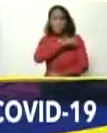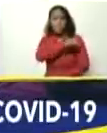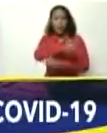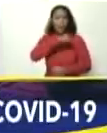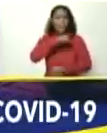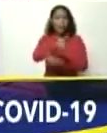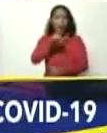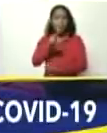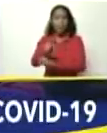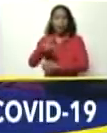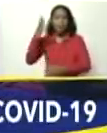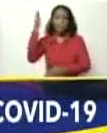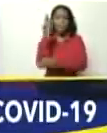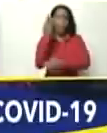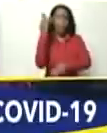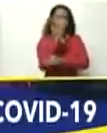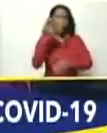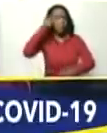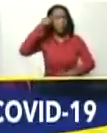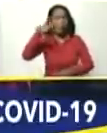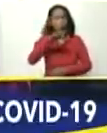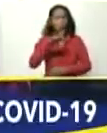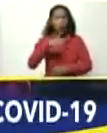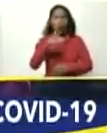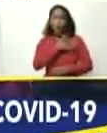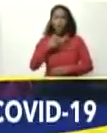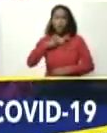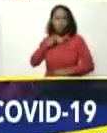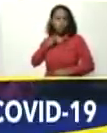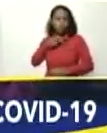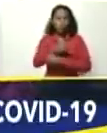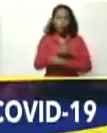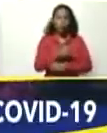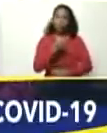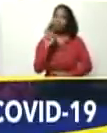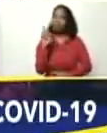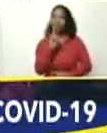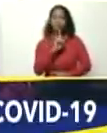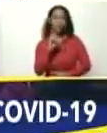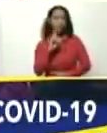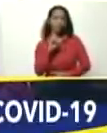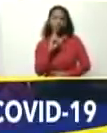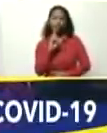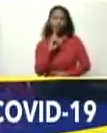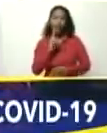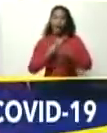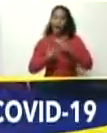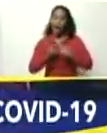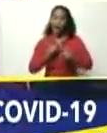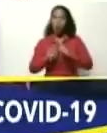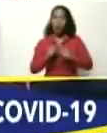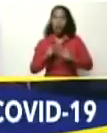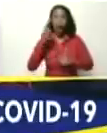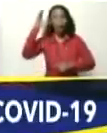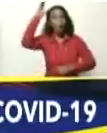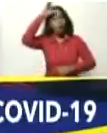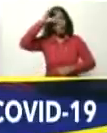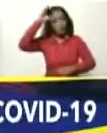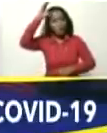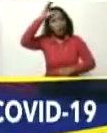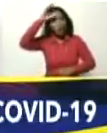que reprimen a su pueblo, que los quieren obligar, no. La cosa mira con conciencia,